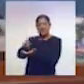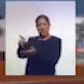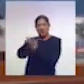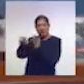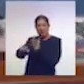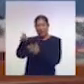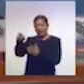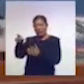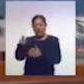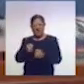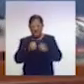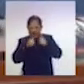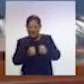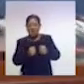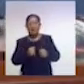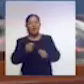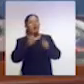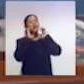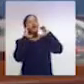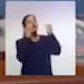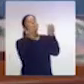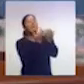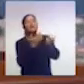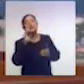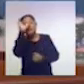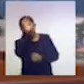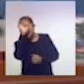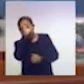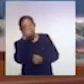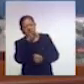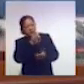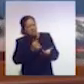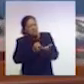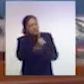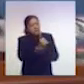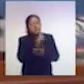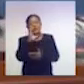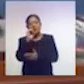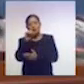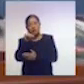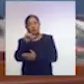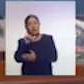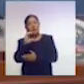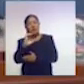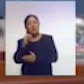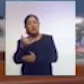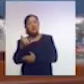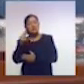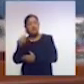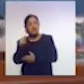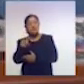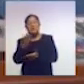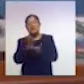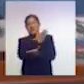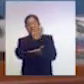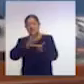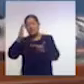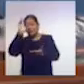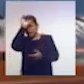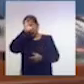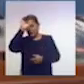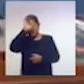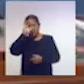comunidad científica, uno de los ejes de la reestructuración del nuevo CONACYT y la descentralización de la ciencia,